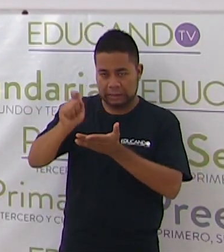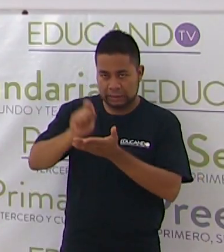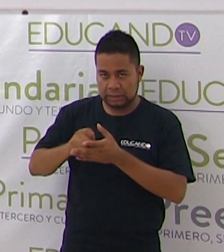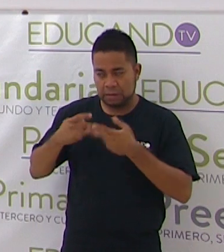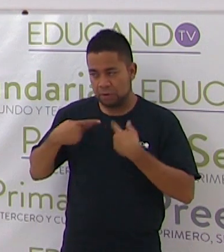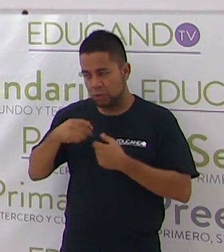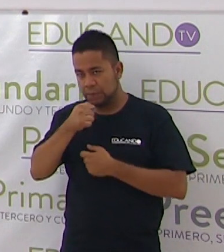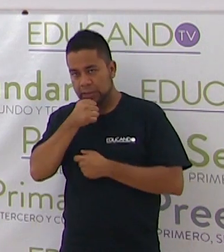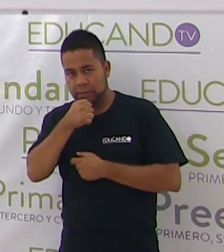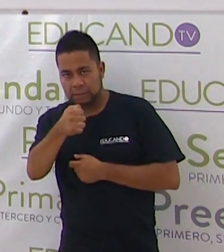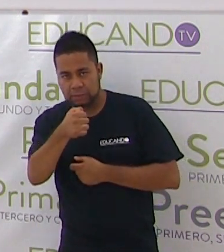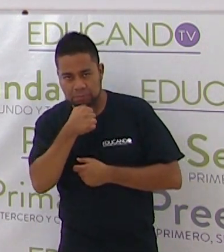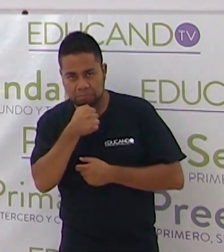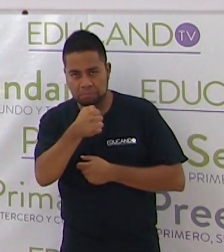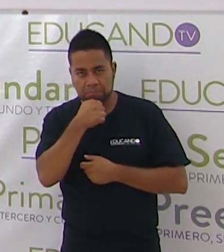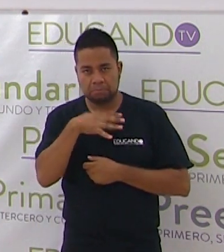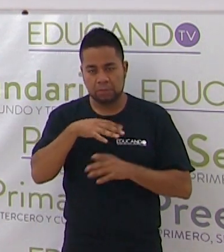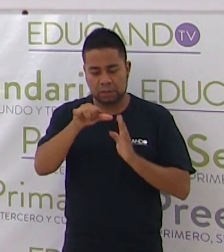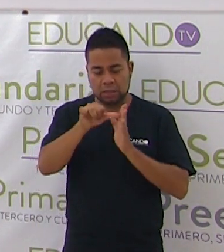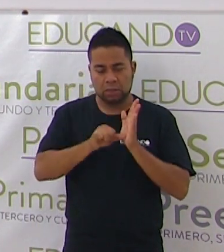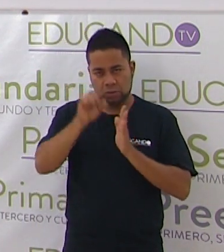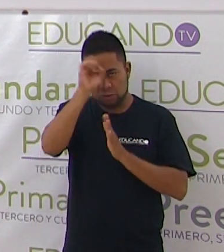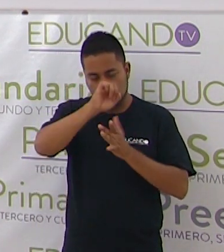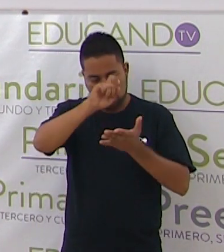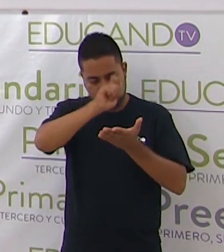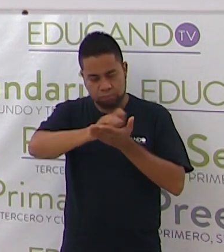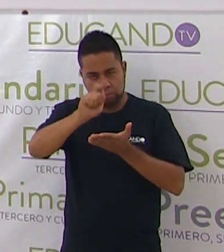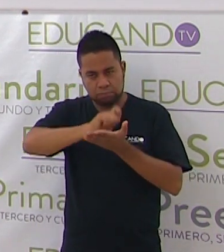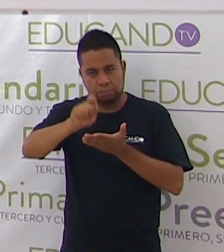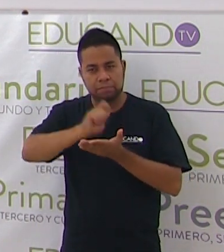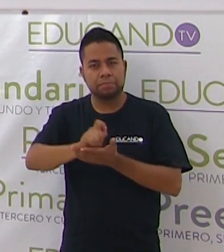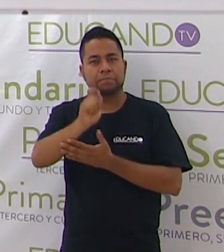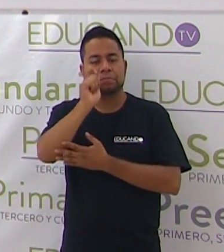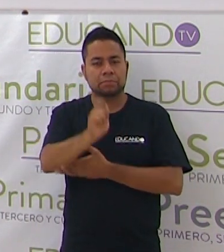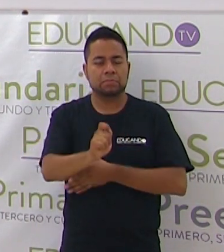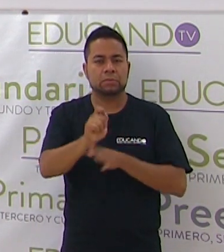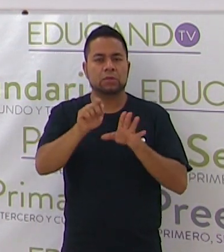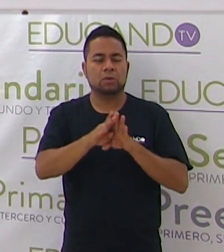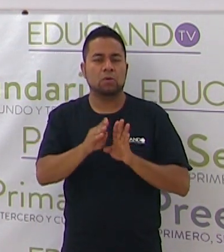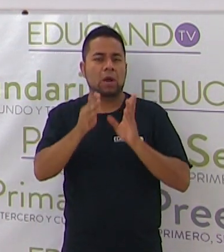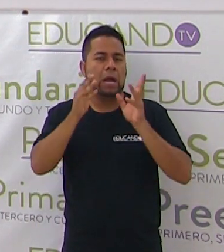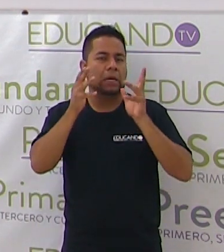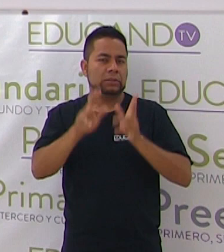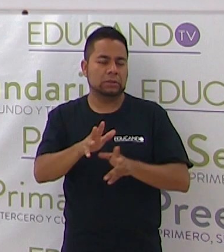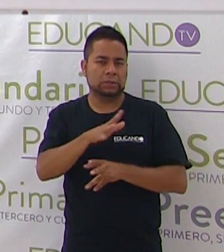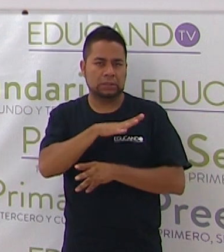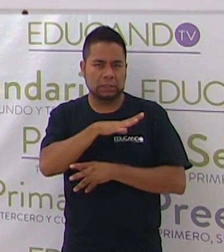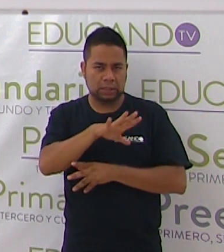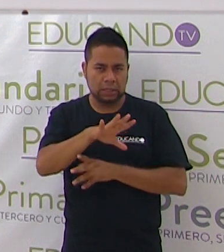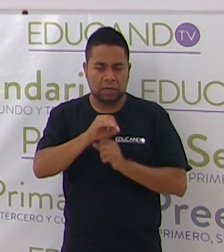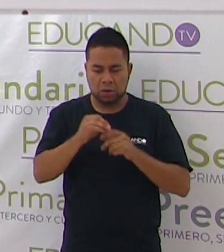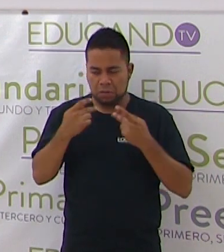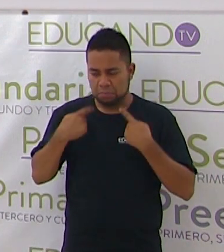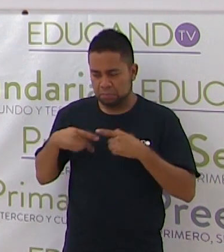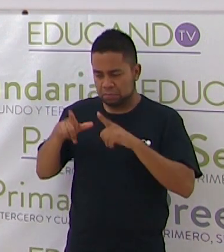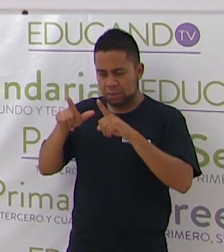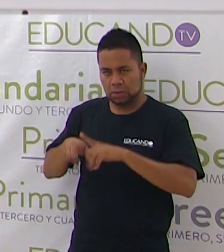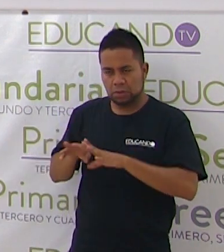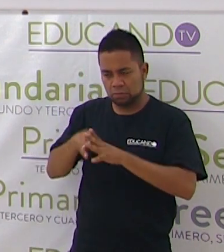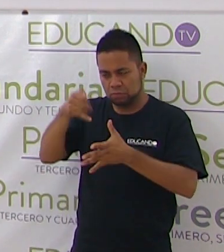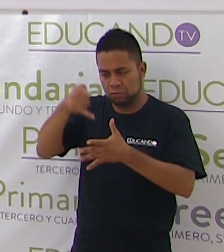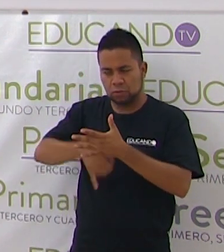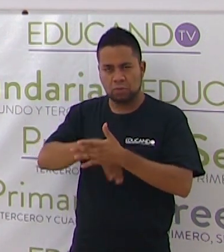el reportero escribe su artículo de opinión, en general o en lo particular